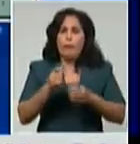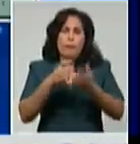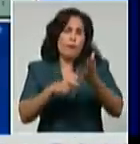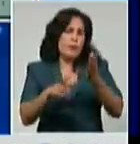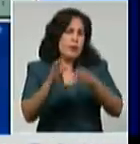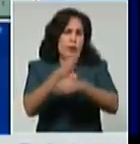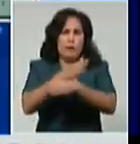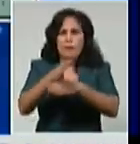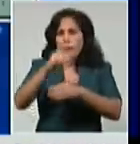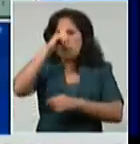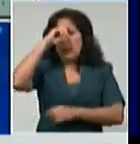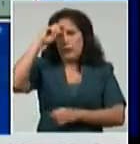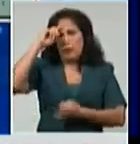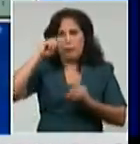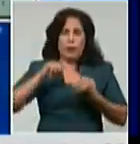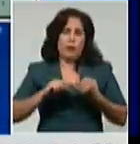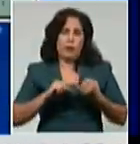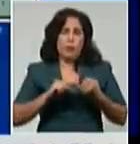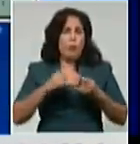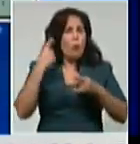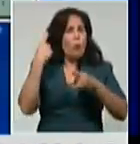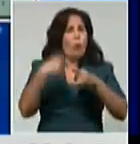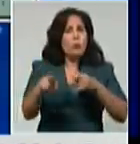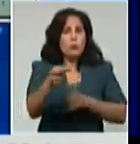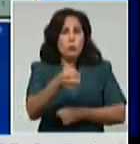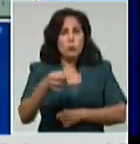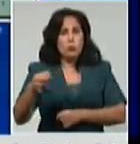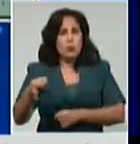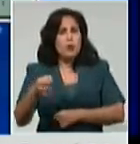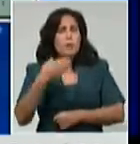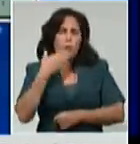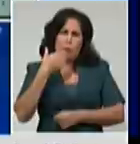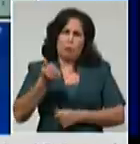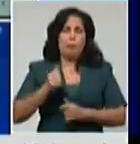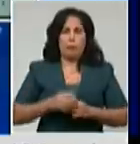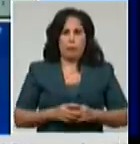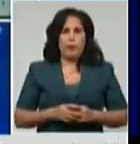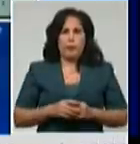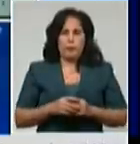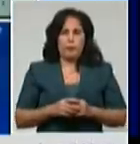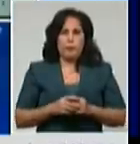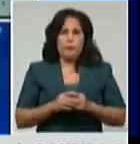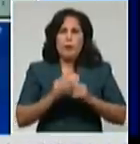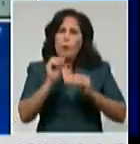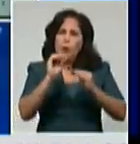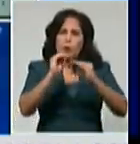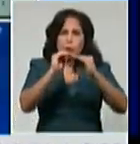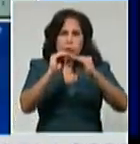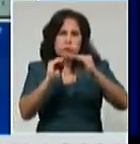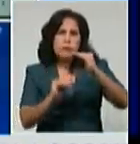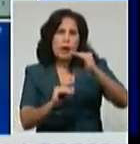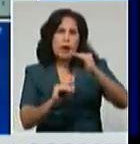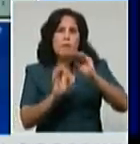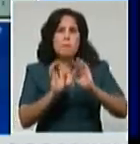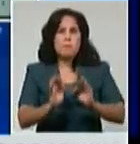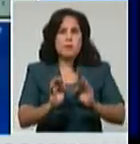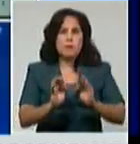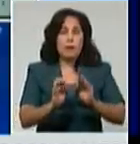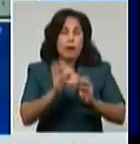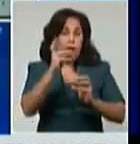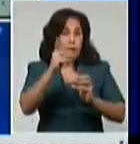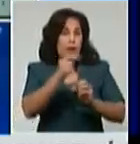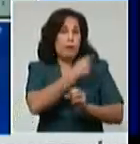Santi Espíritu, el resto de los municipios pues tiene una disminución de las tasas en